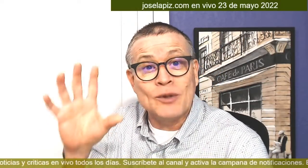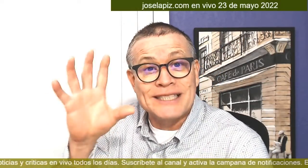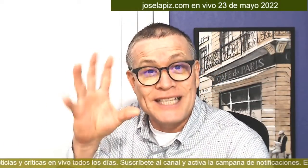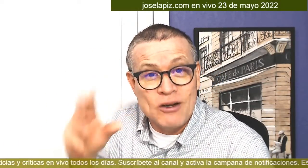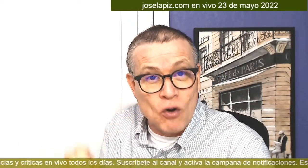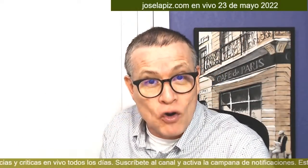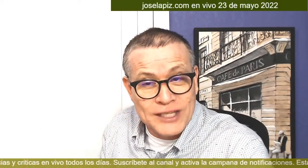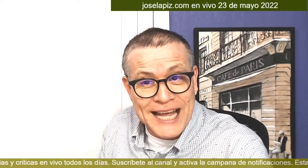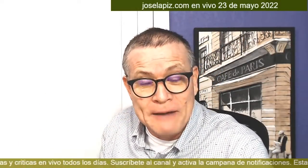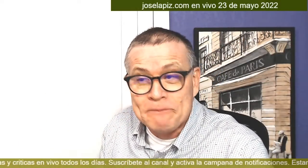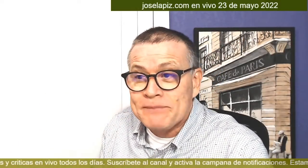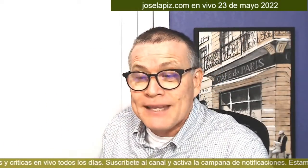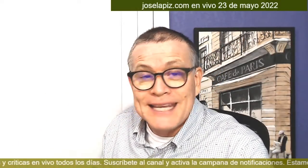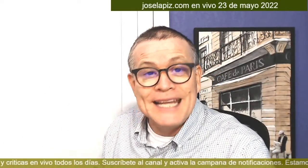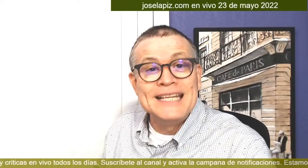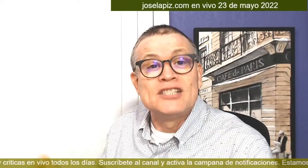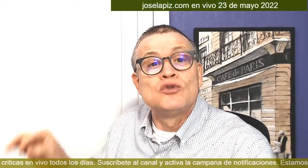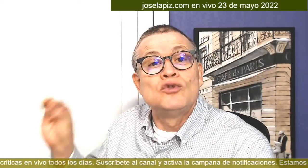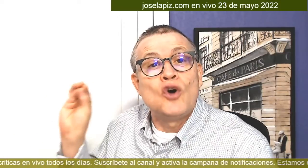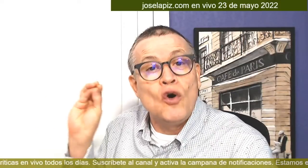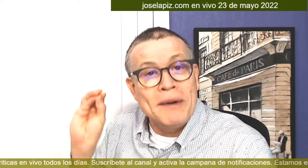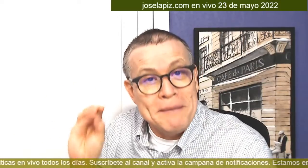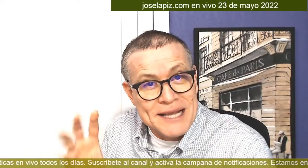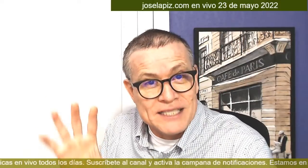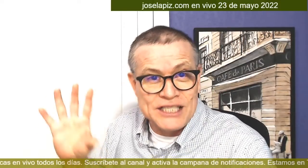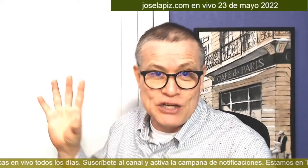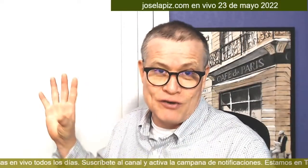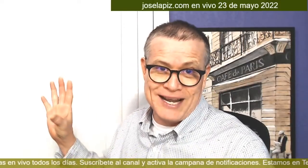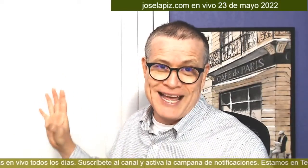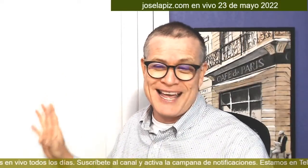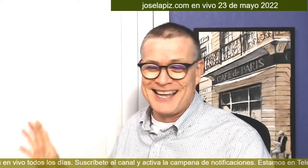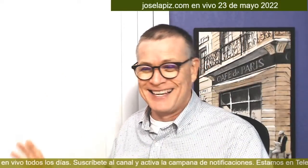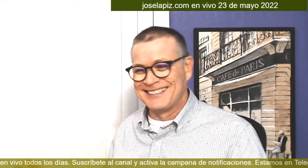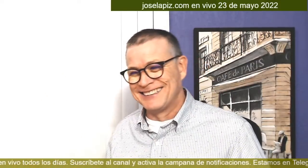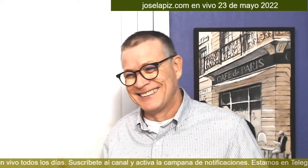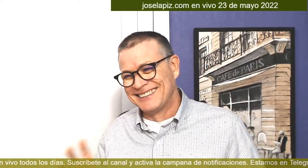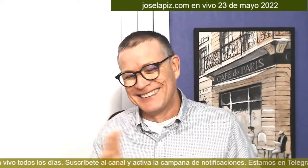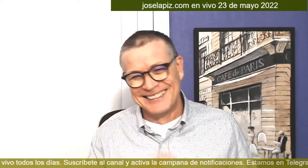tanto así lo odia que ni su nombre menciona